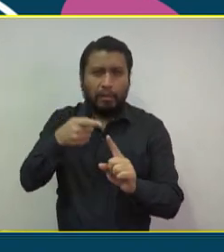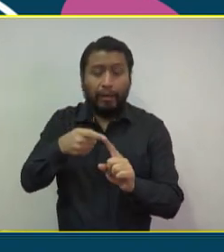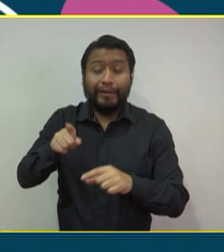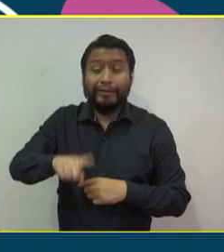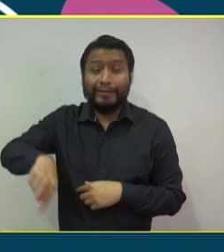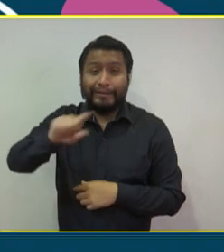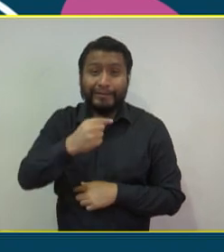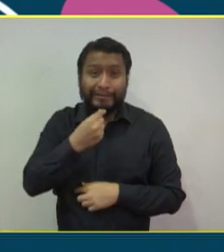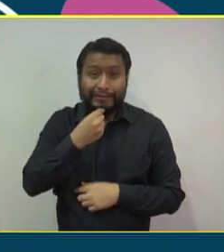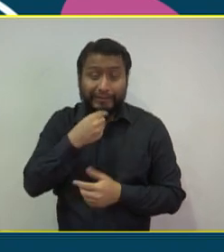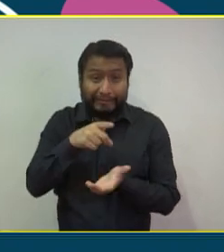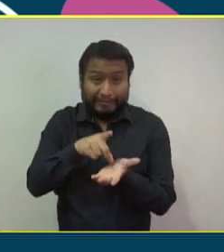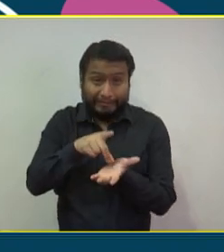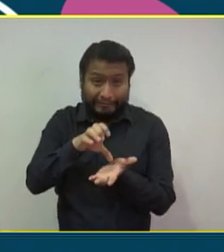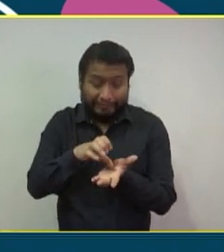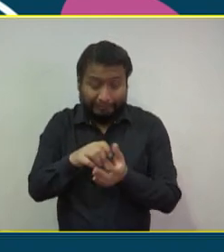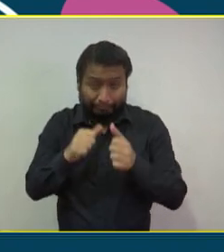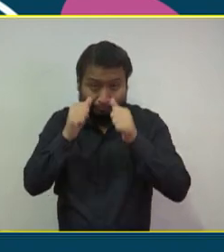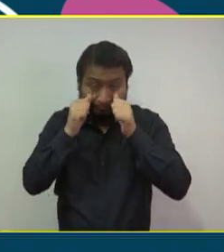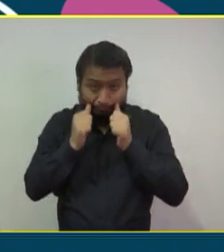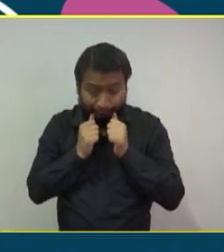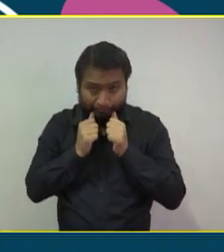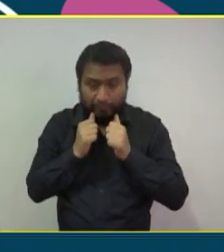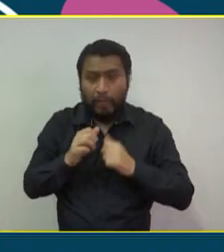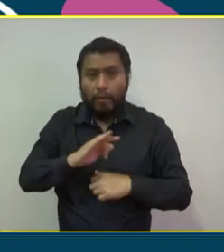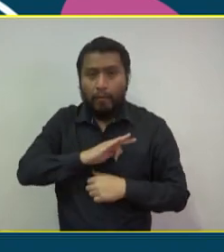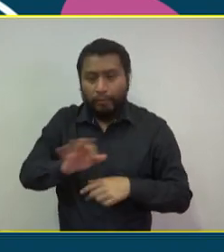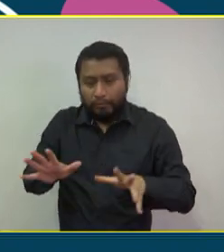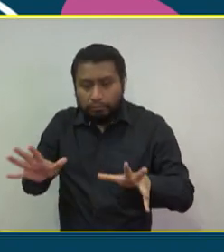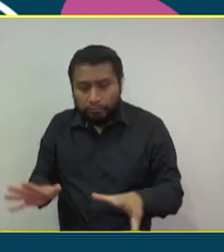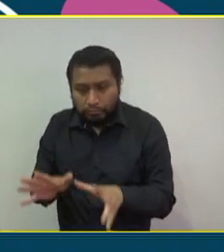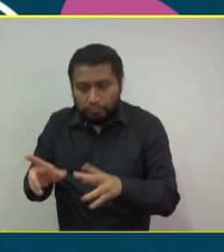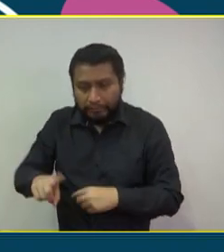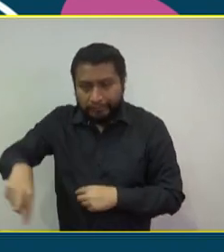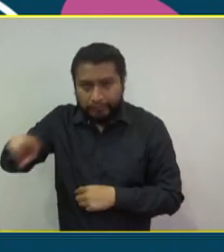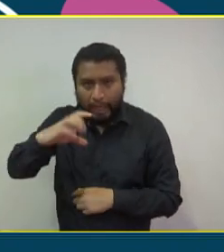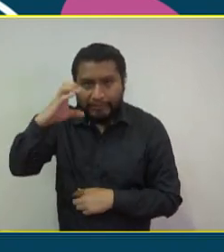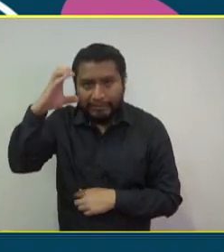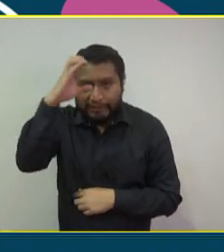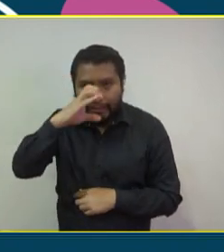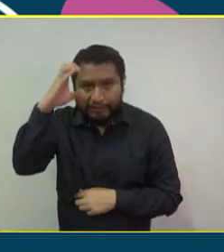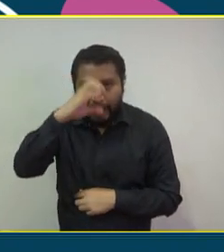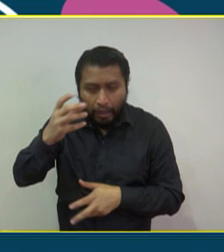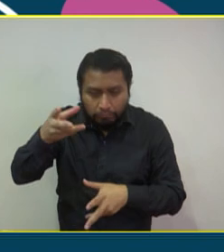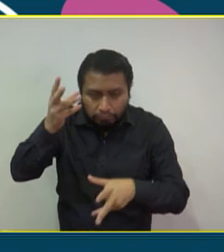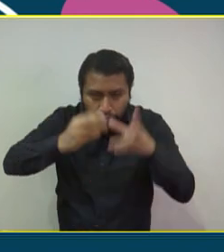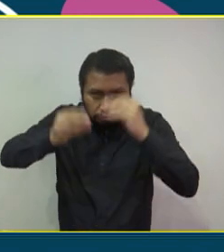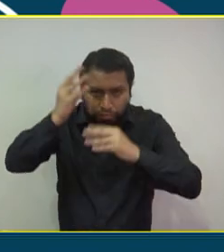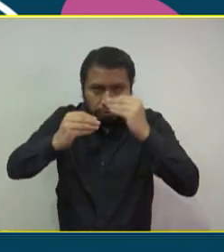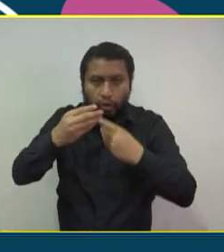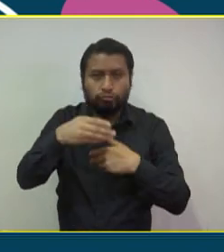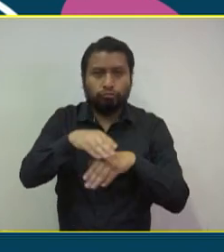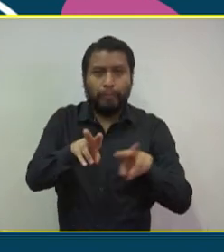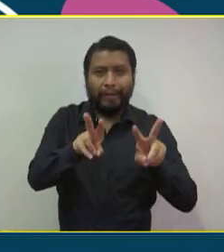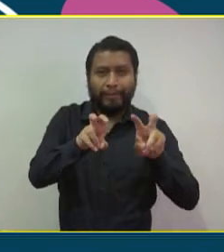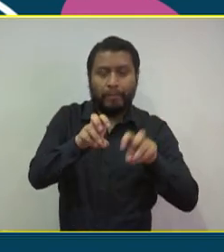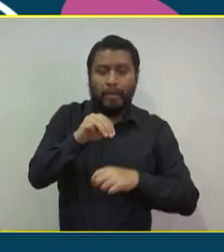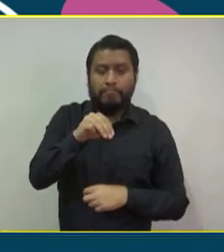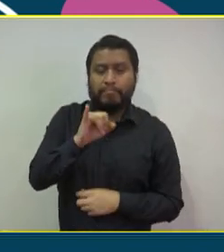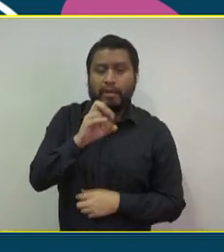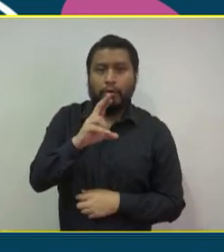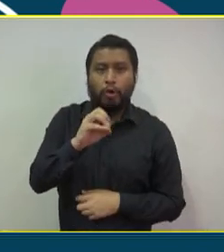neurovisuales y con discapacidad visual hacia la ciencia a través del tema de microbiología en el tracto respiratorio